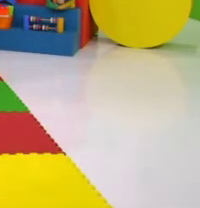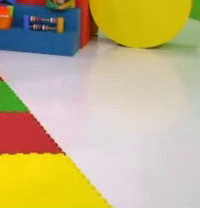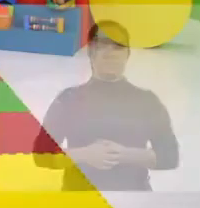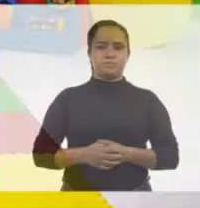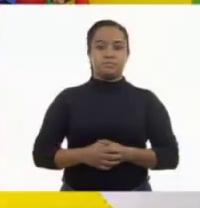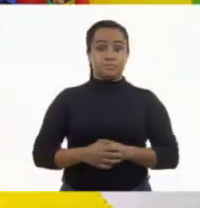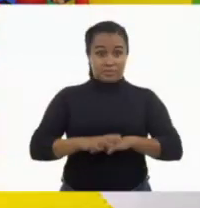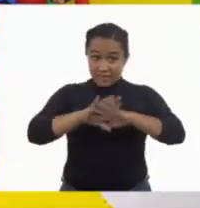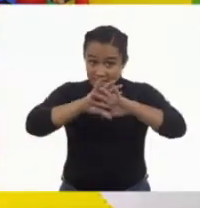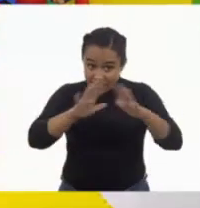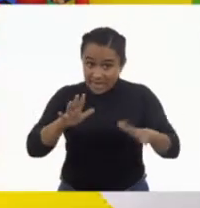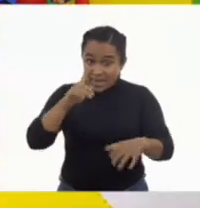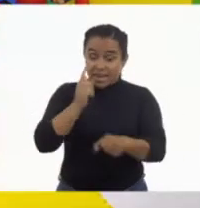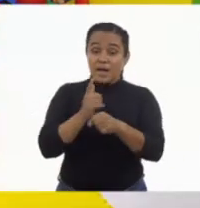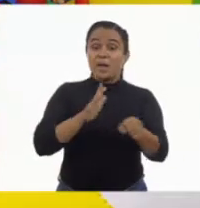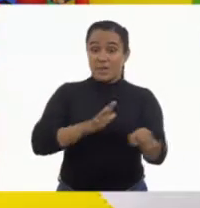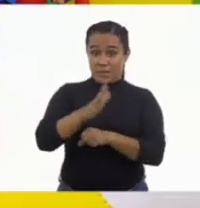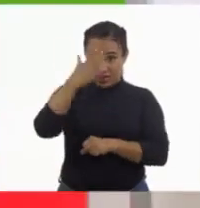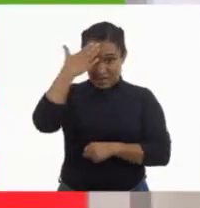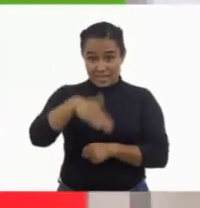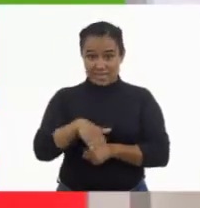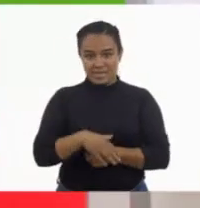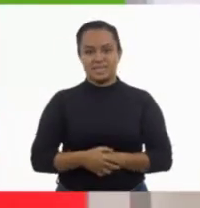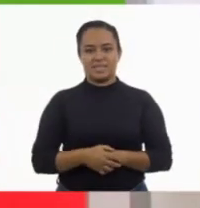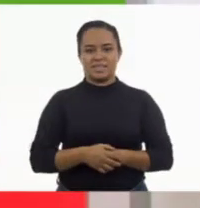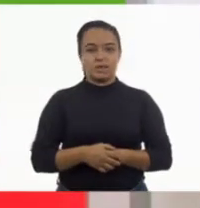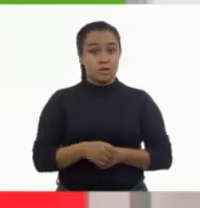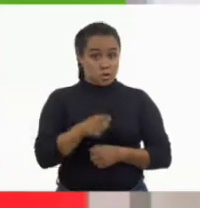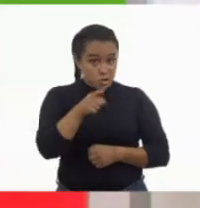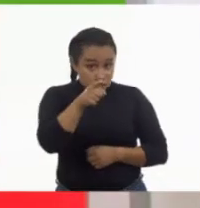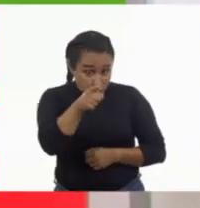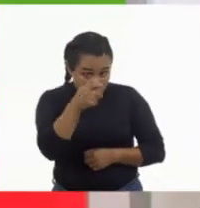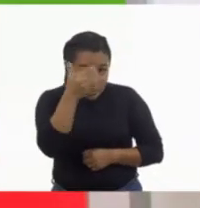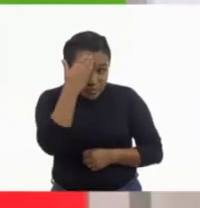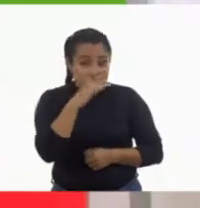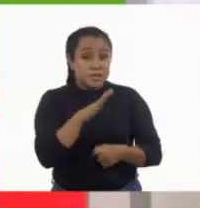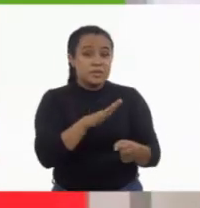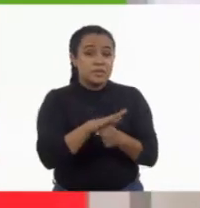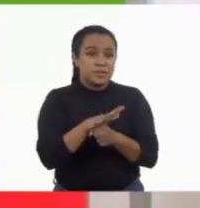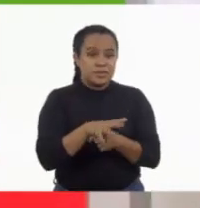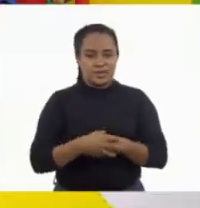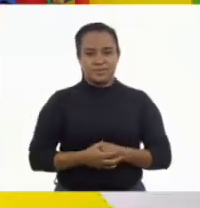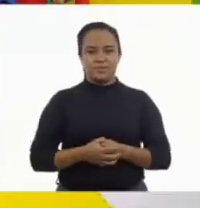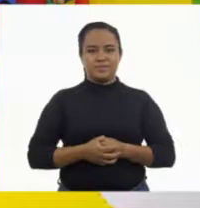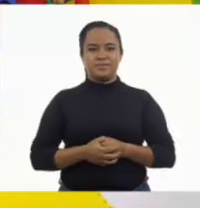¿Ya saben qué es? ¿En casa ya saben de qué se trata?